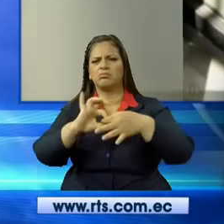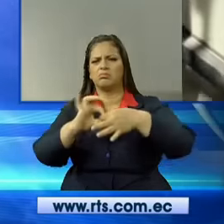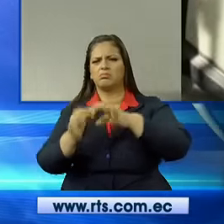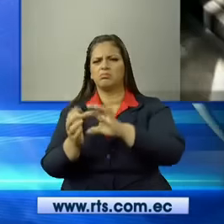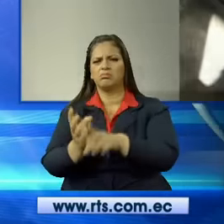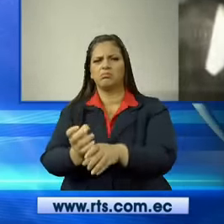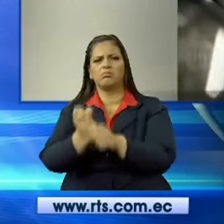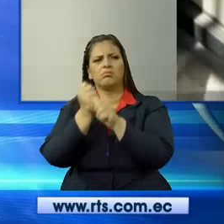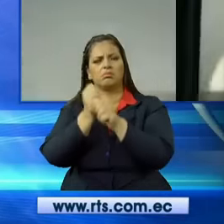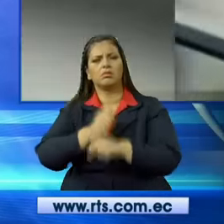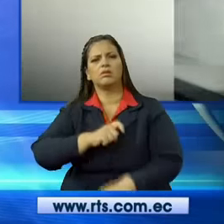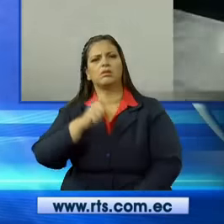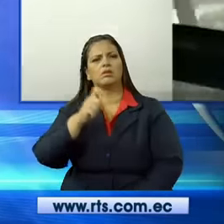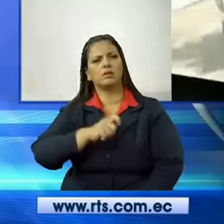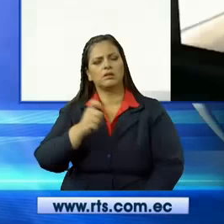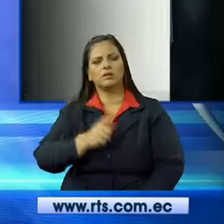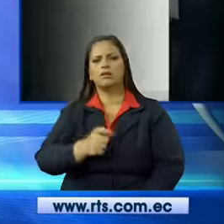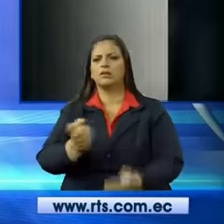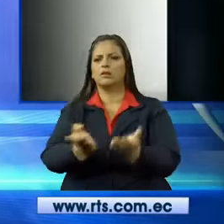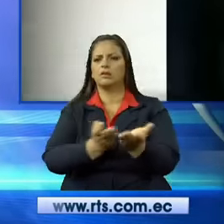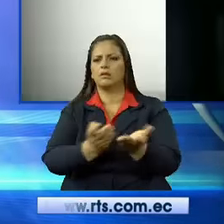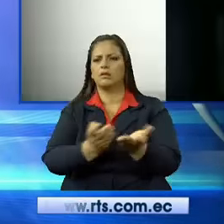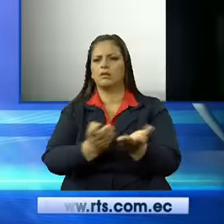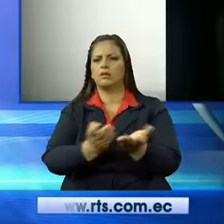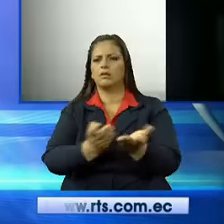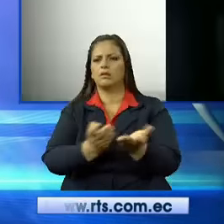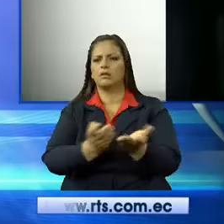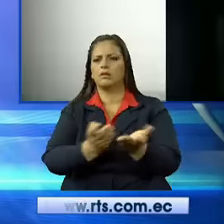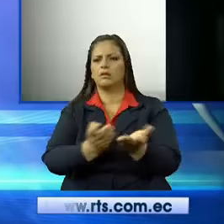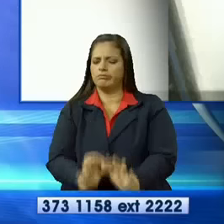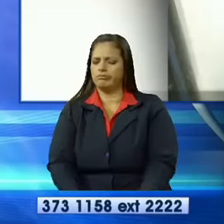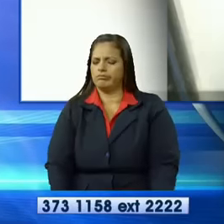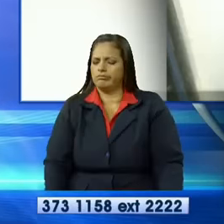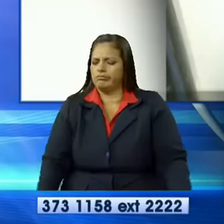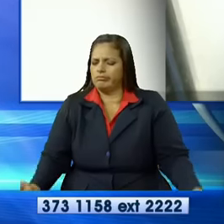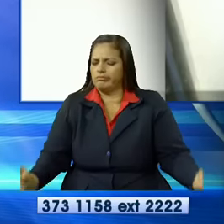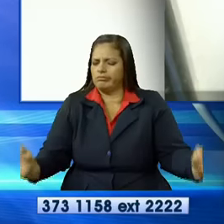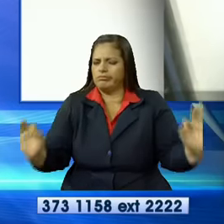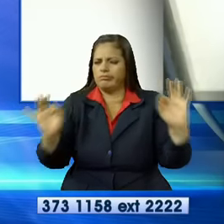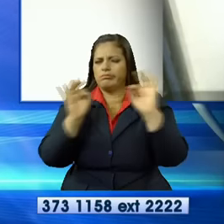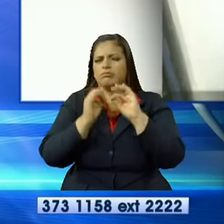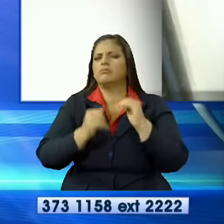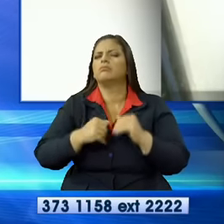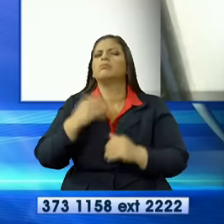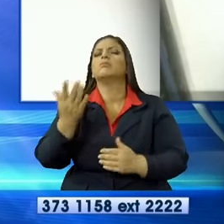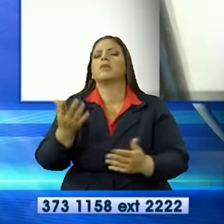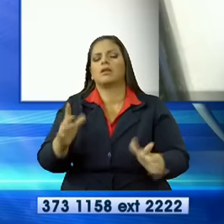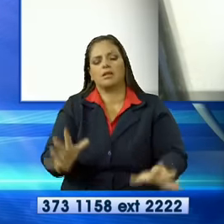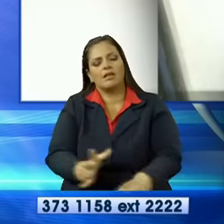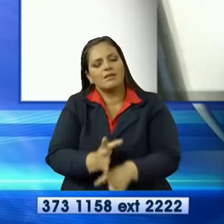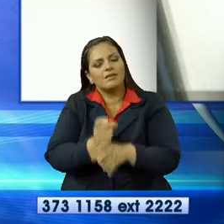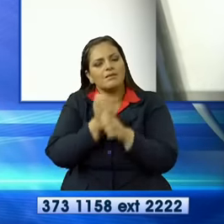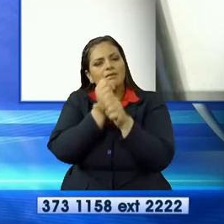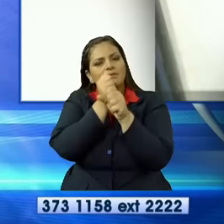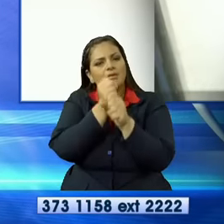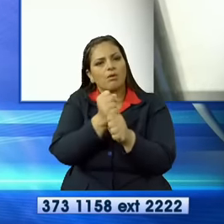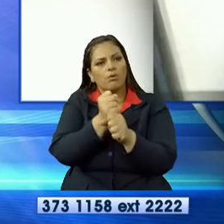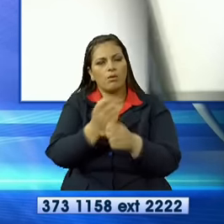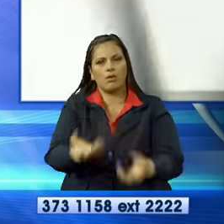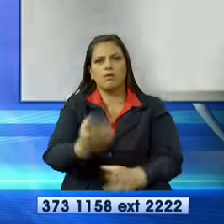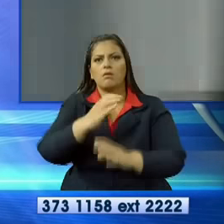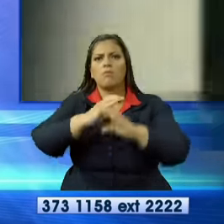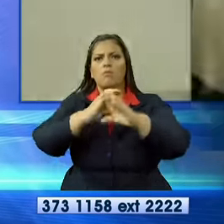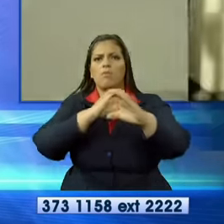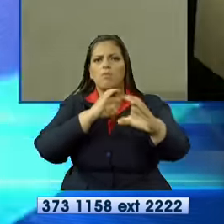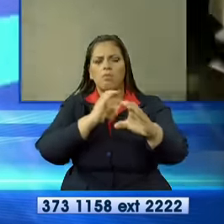seguridad y sean funcionales. Pero lo más importante, así, lo de primer orden, la seguridad. Y, quién y dice? Aquello atenta contra